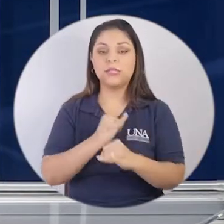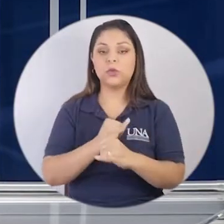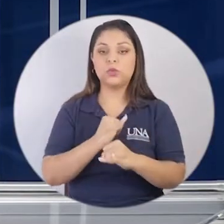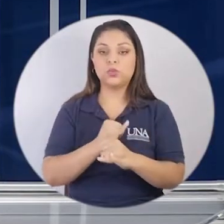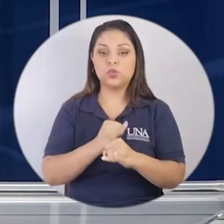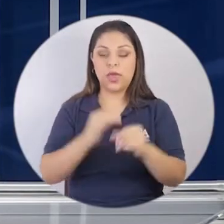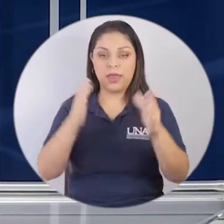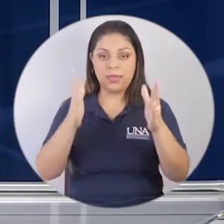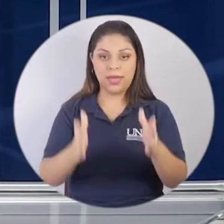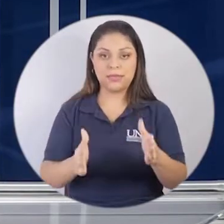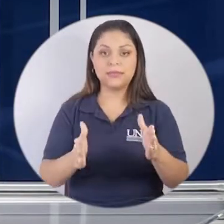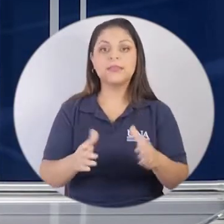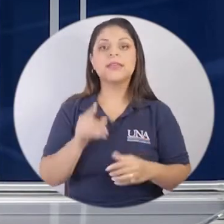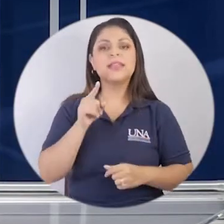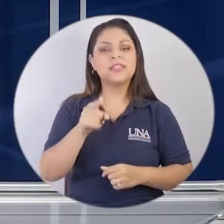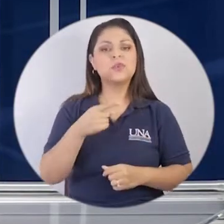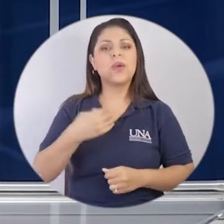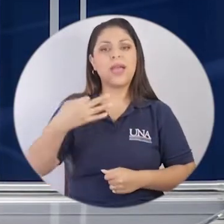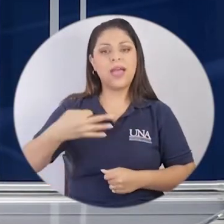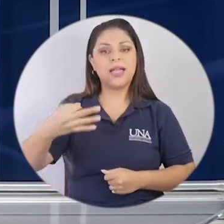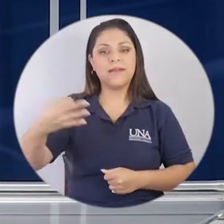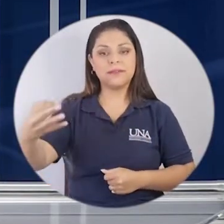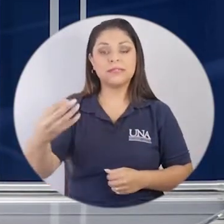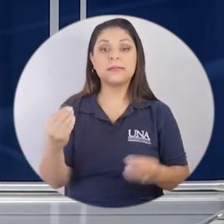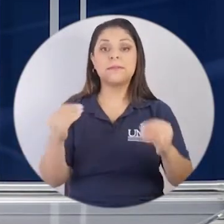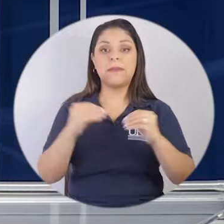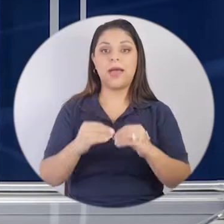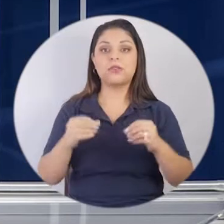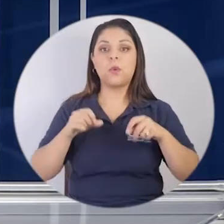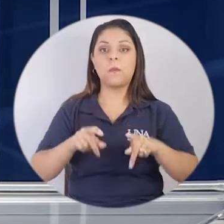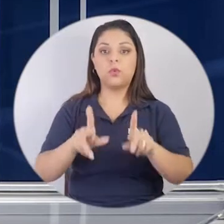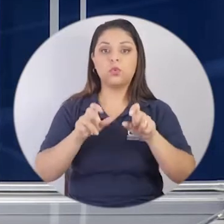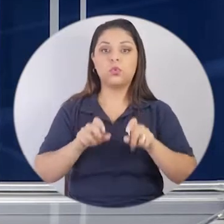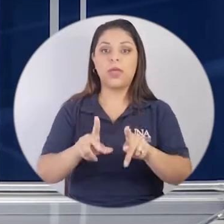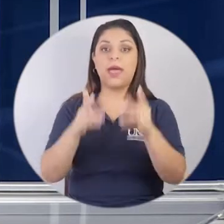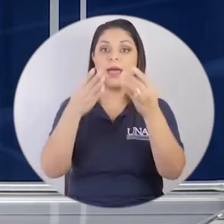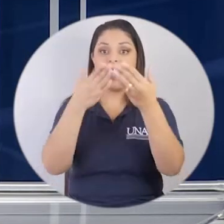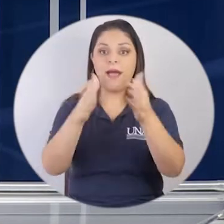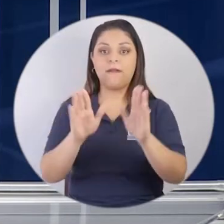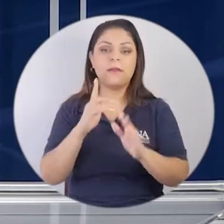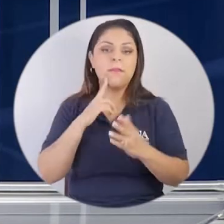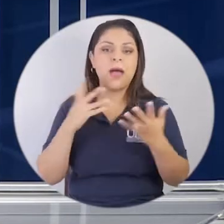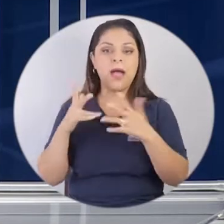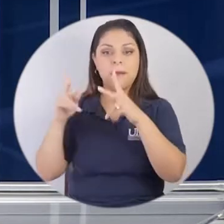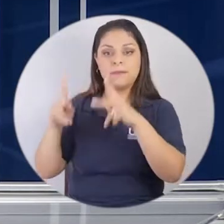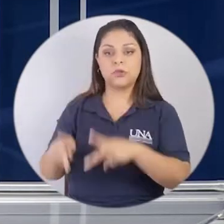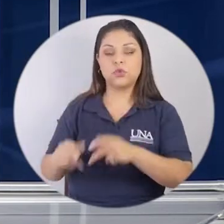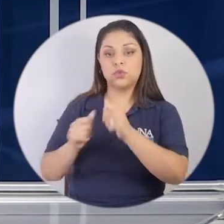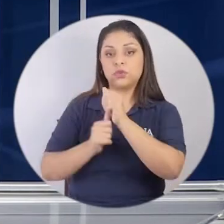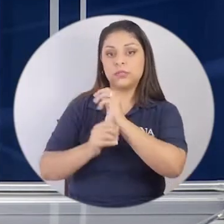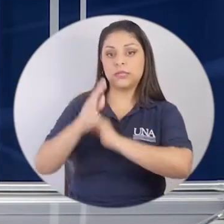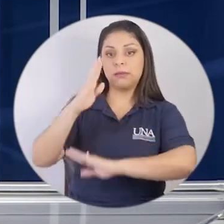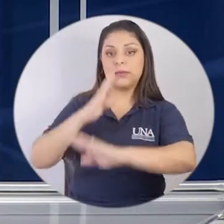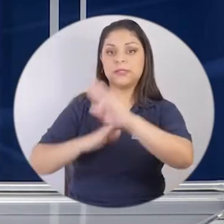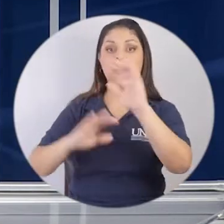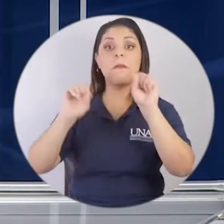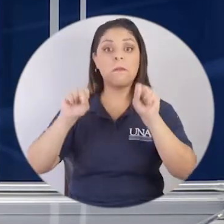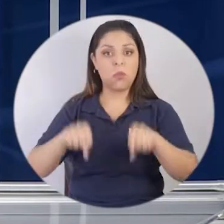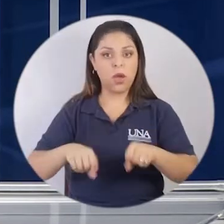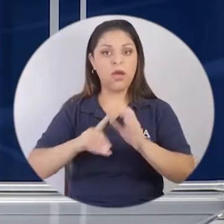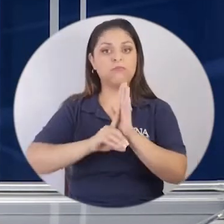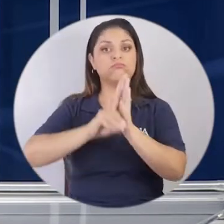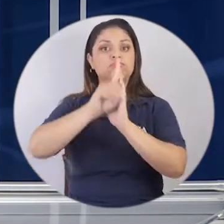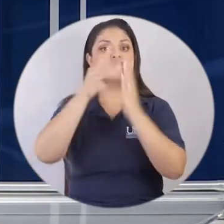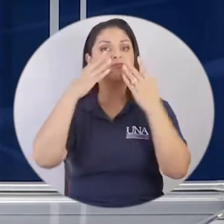institucionalidad en la cual cada vez se abren más oportunidades para que las personas con discapacidad puedan desarrollarse de